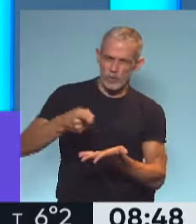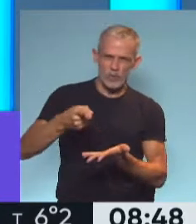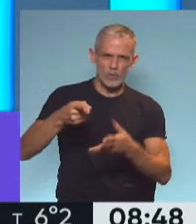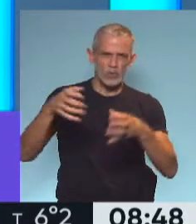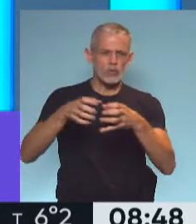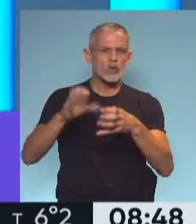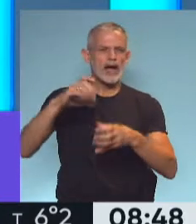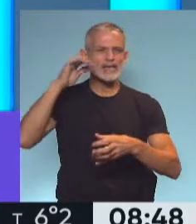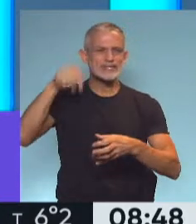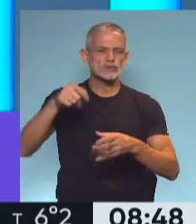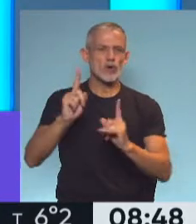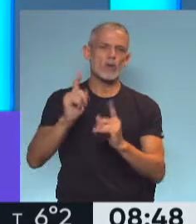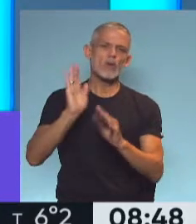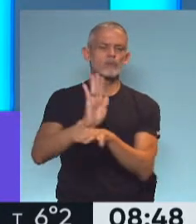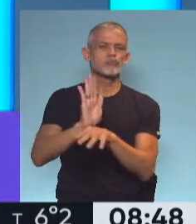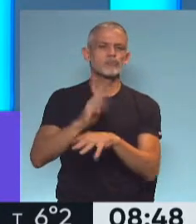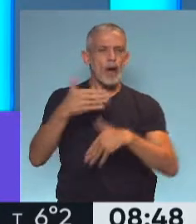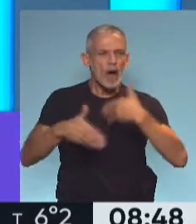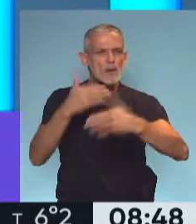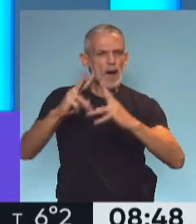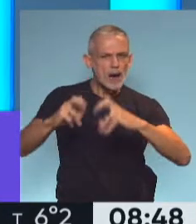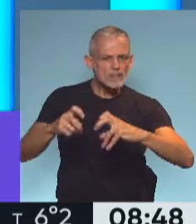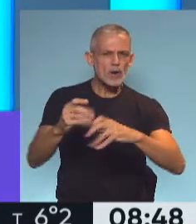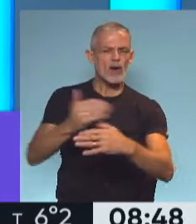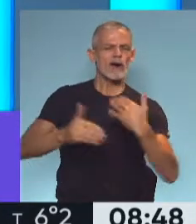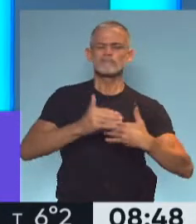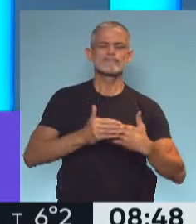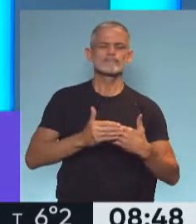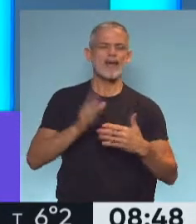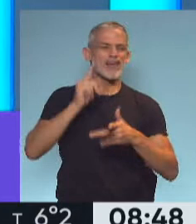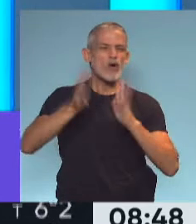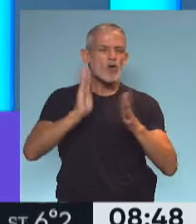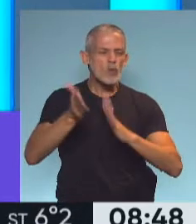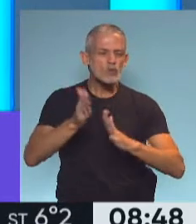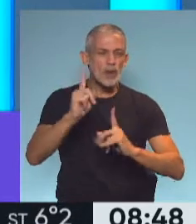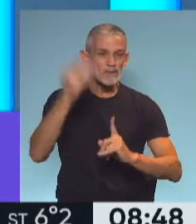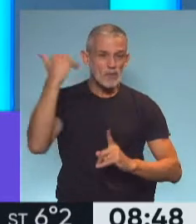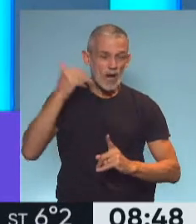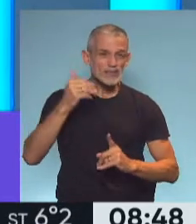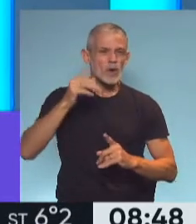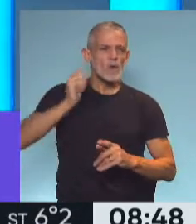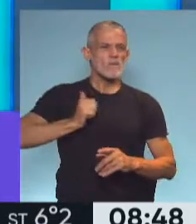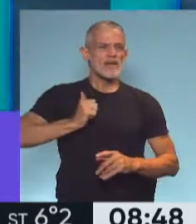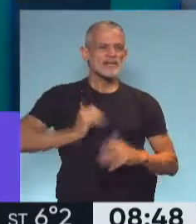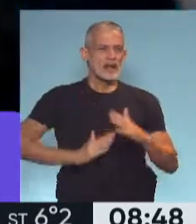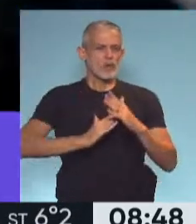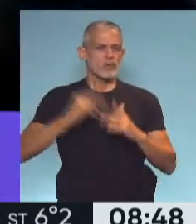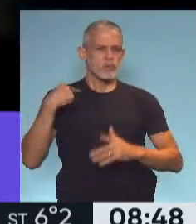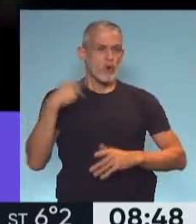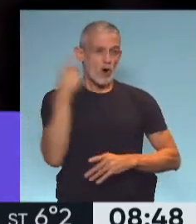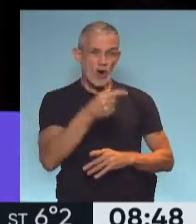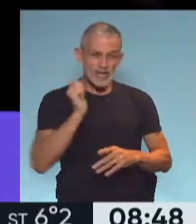da marcha atrás con esa historia de que los crímenes cometidos las torturas cometidas por mandos militares contra los combatientes